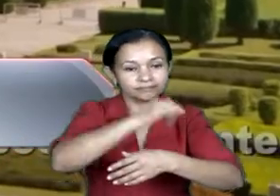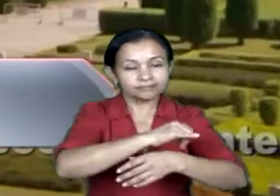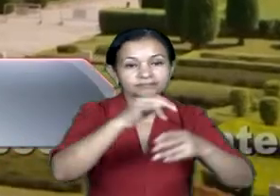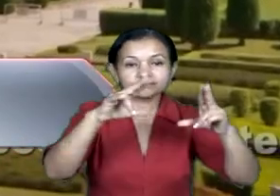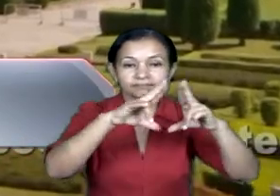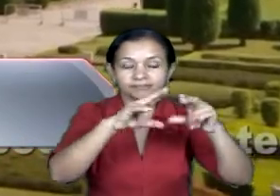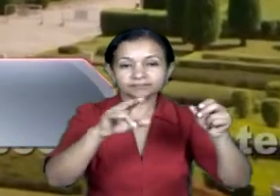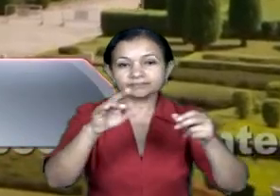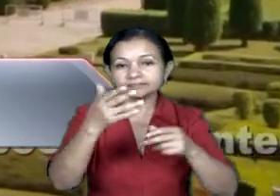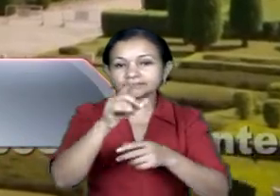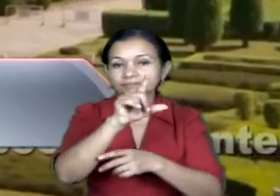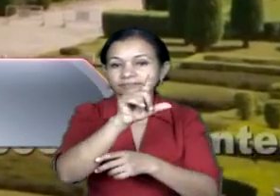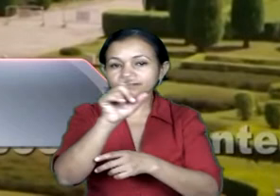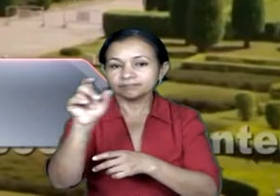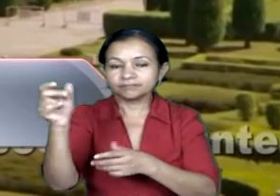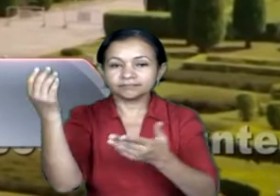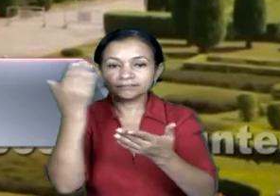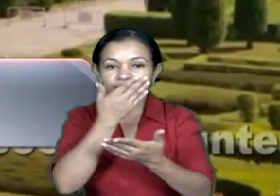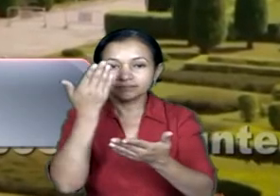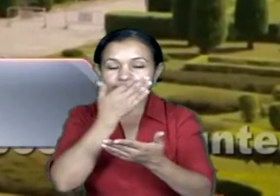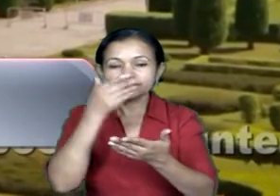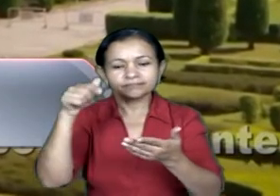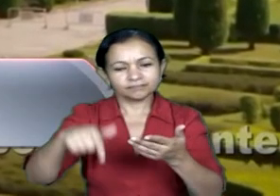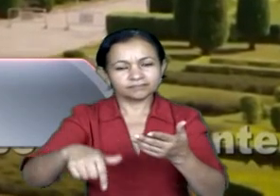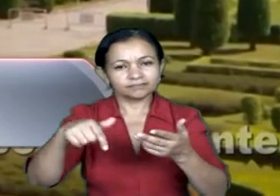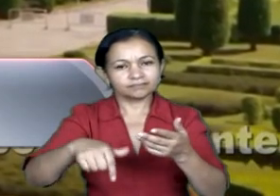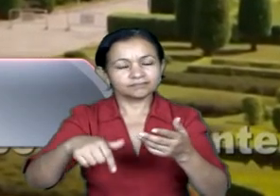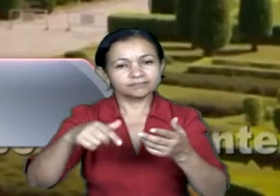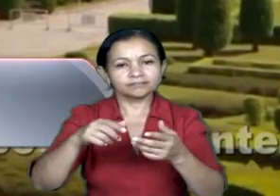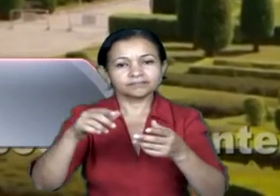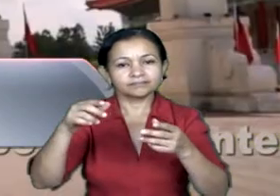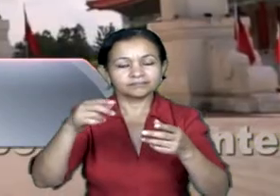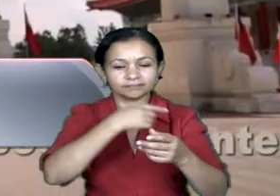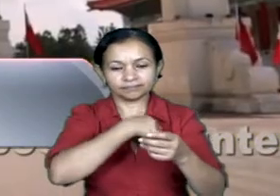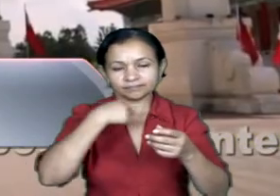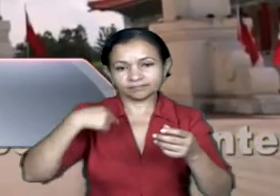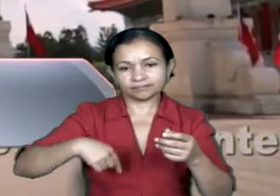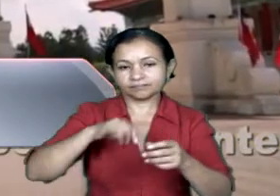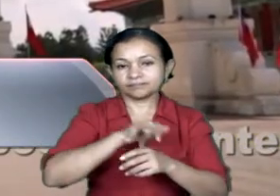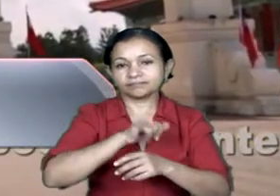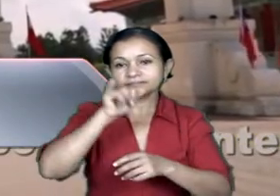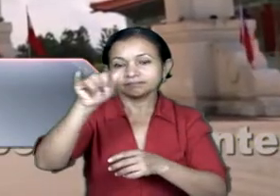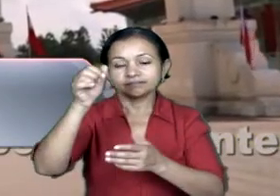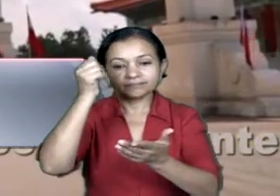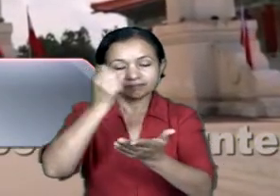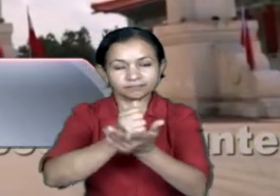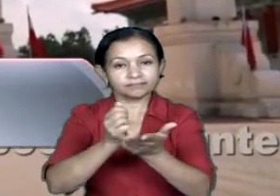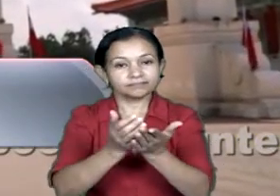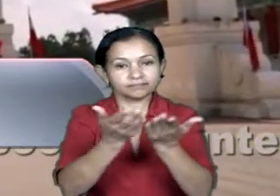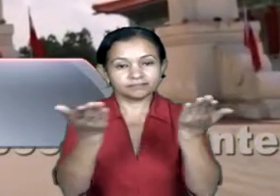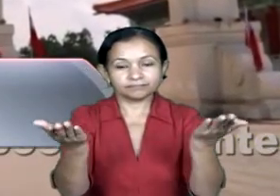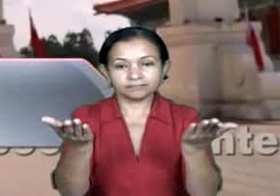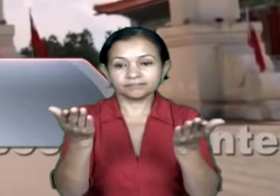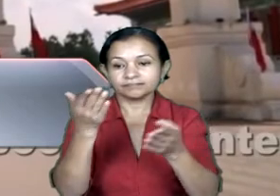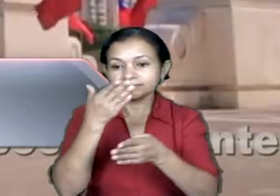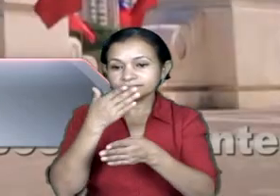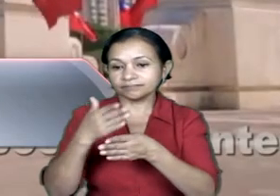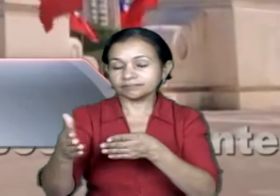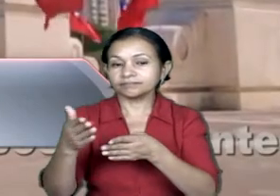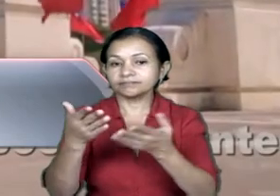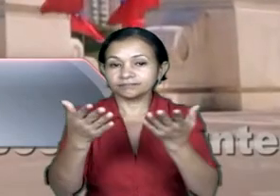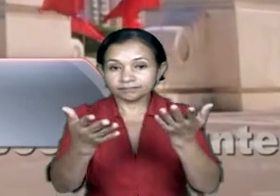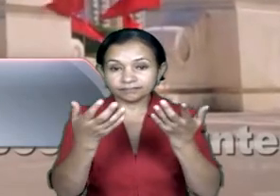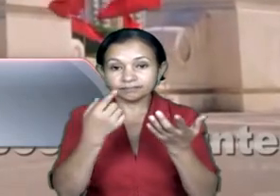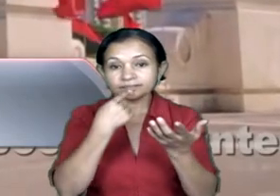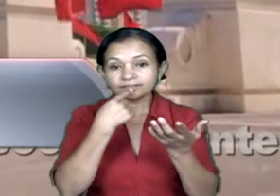como 100 estudiantes, ¿no?, están estudiando allá. Y esos son como becas. Aparte de eso, quisiera destacar